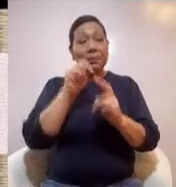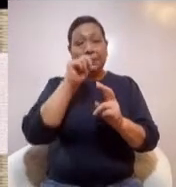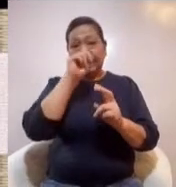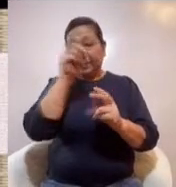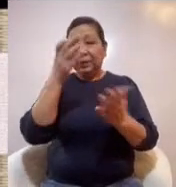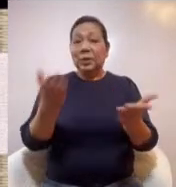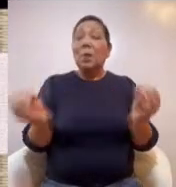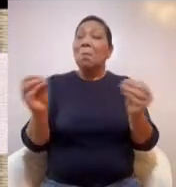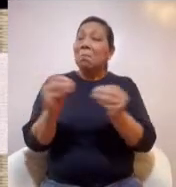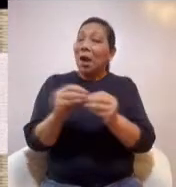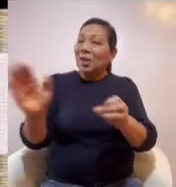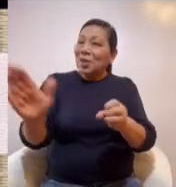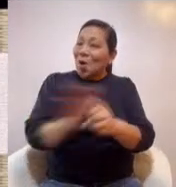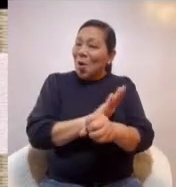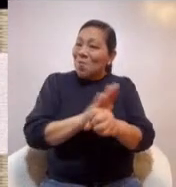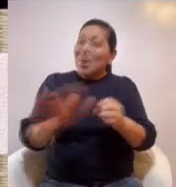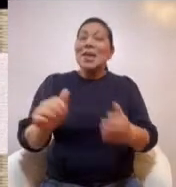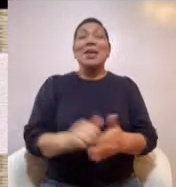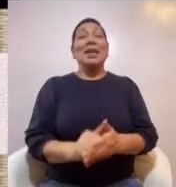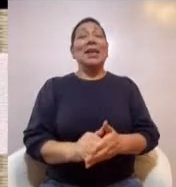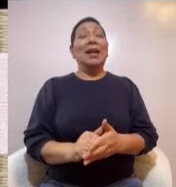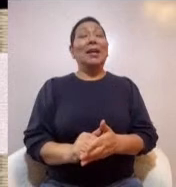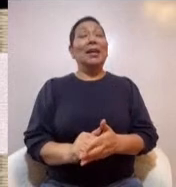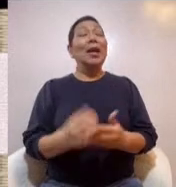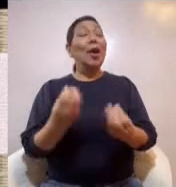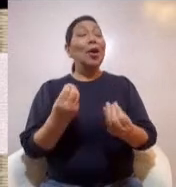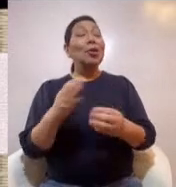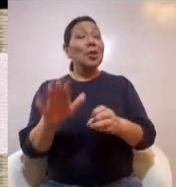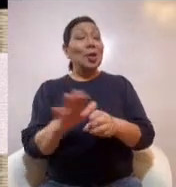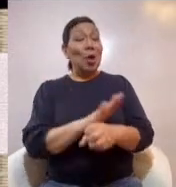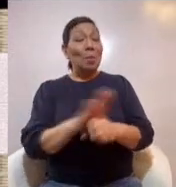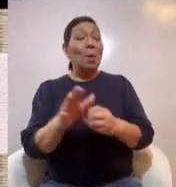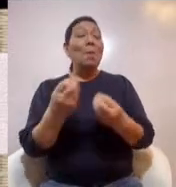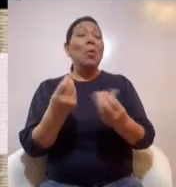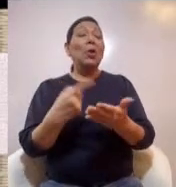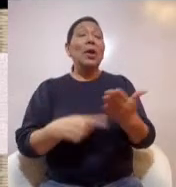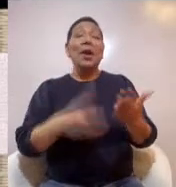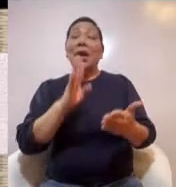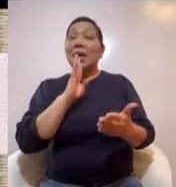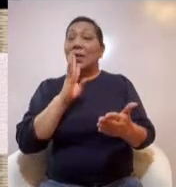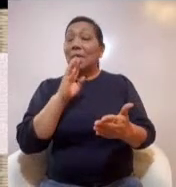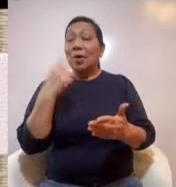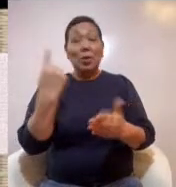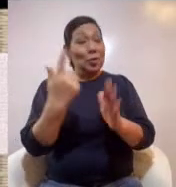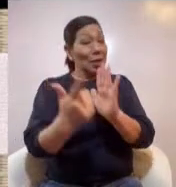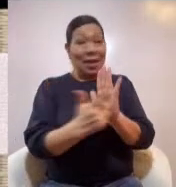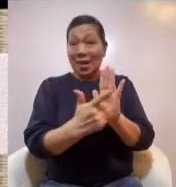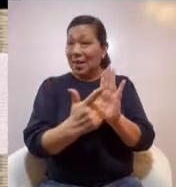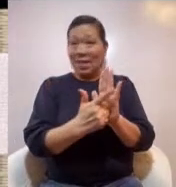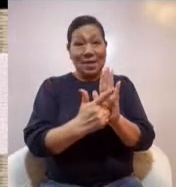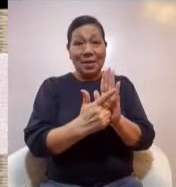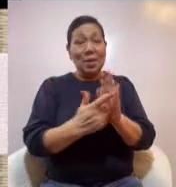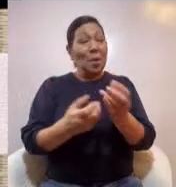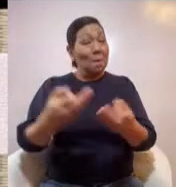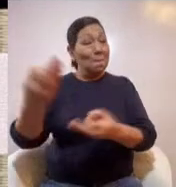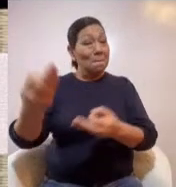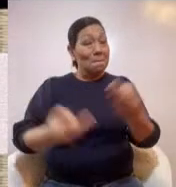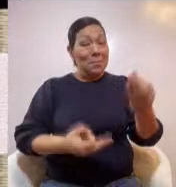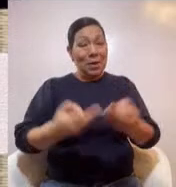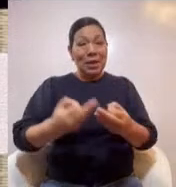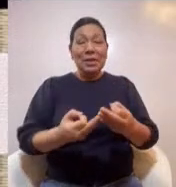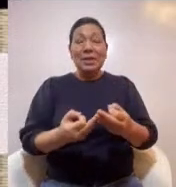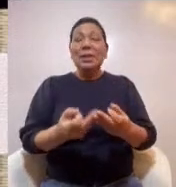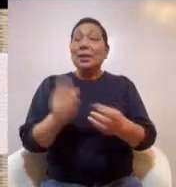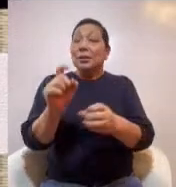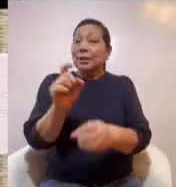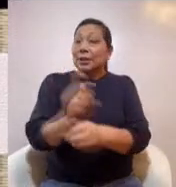desde una perspectiva mucho más compleja y mucho más, y me refiero a compleja porque hablamos no solo de las leyes, hablamos de los